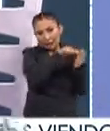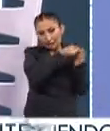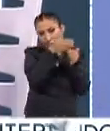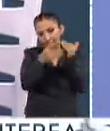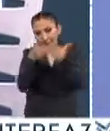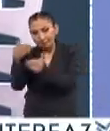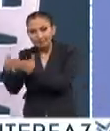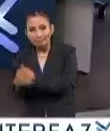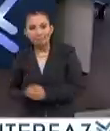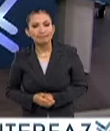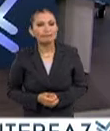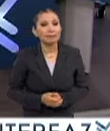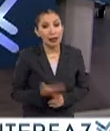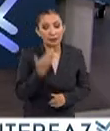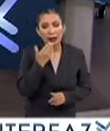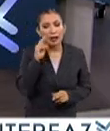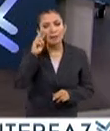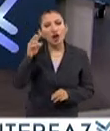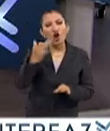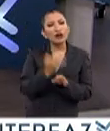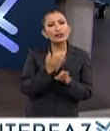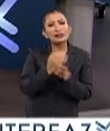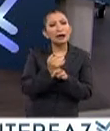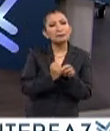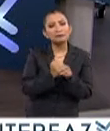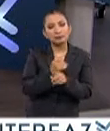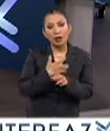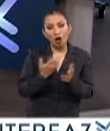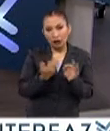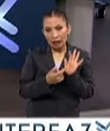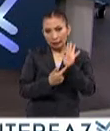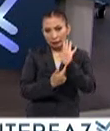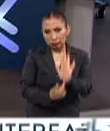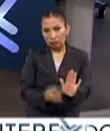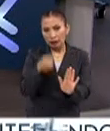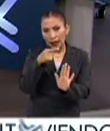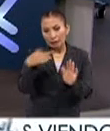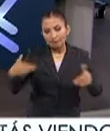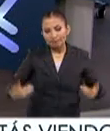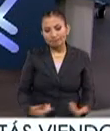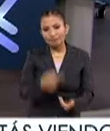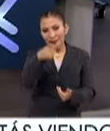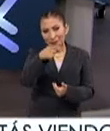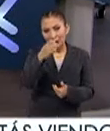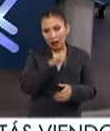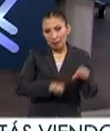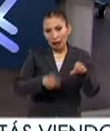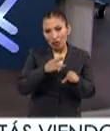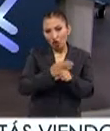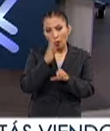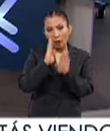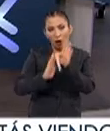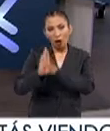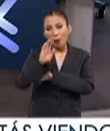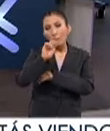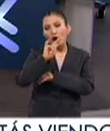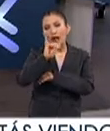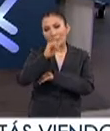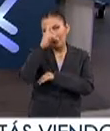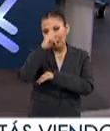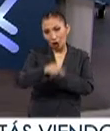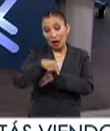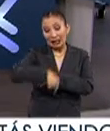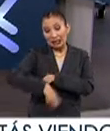desde antes. Muy bien, pues ¿qué vamos a poder ver en estos momentos? Vamos a ver la presentación del embajador de Bolivia en México de